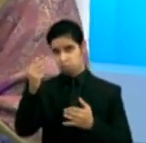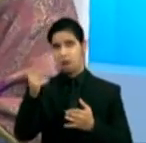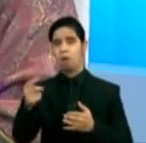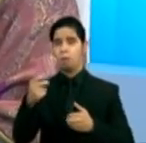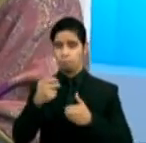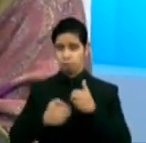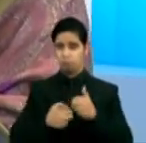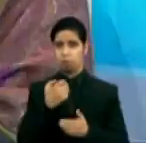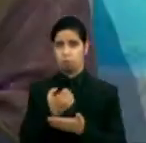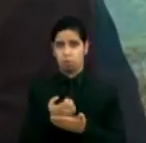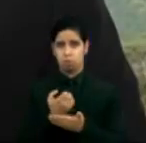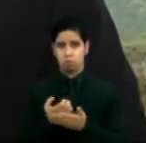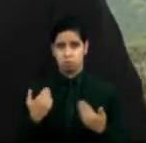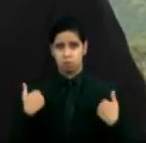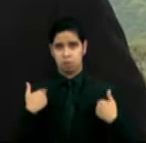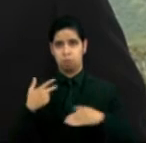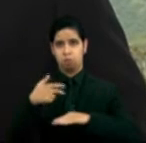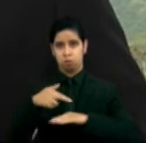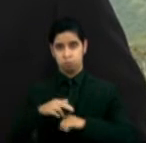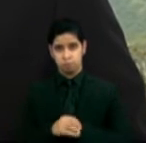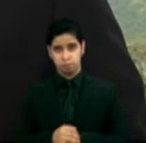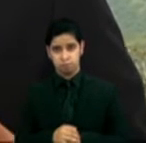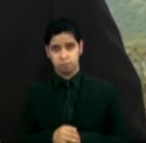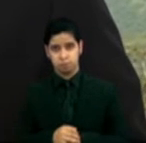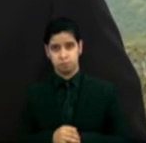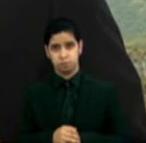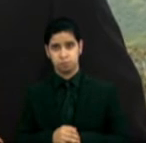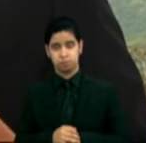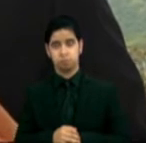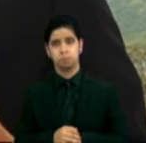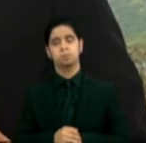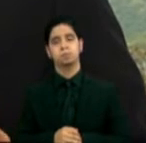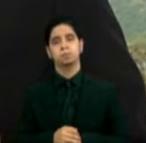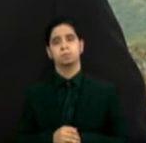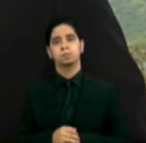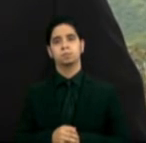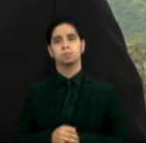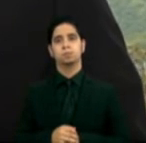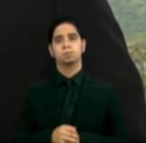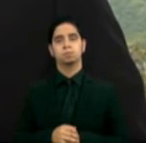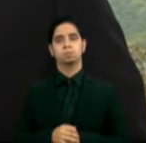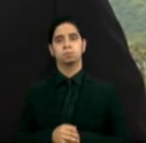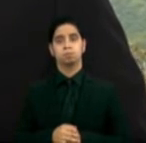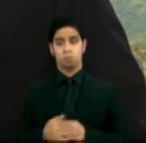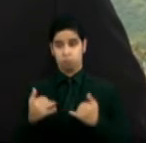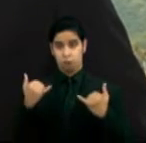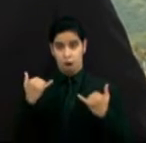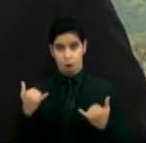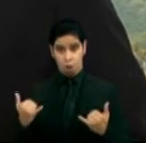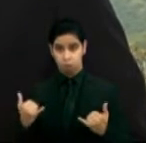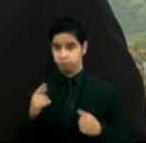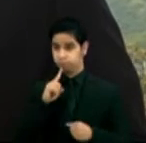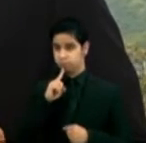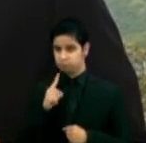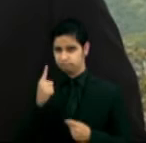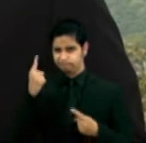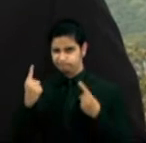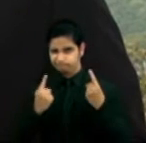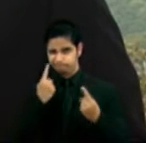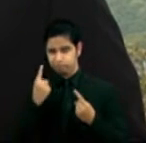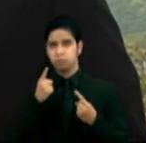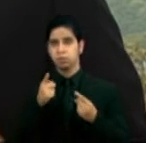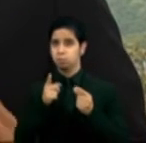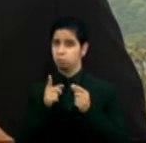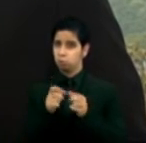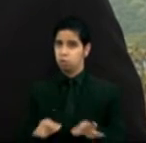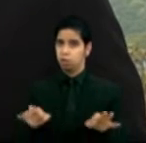como país. Así que ahora realmente es que están ante la consideración, y me parece importante que el